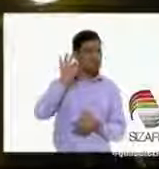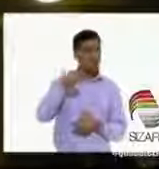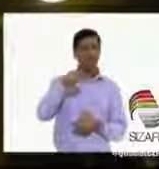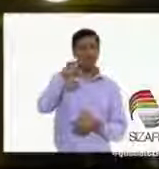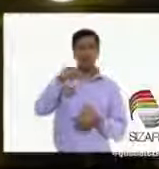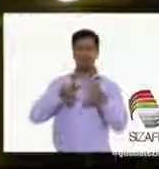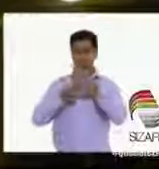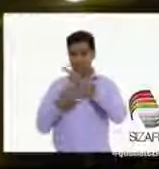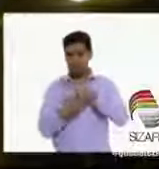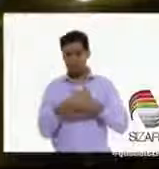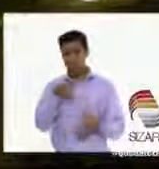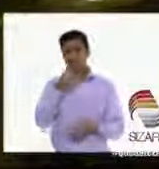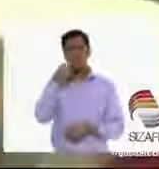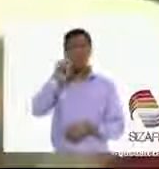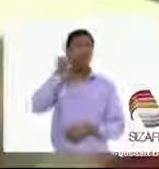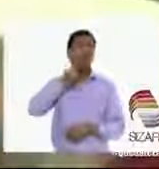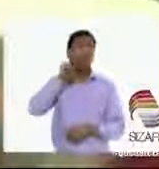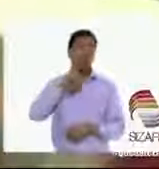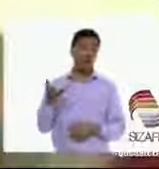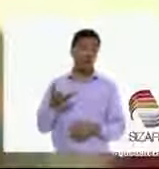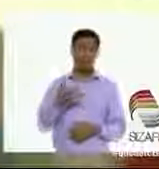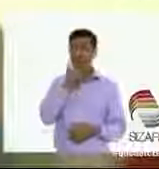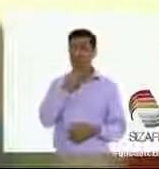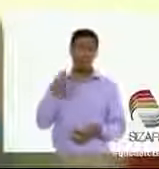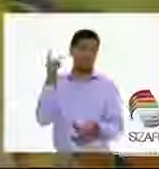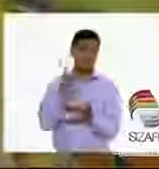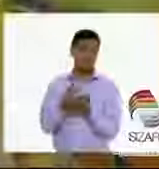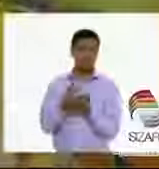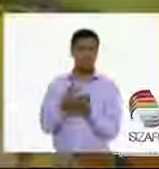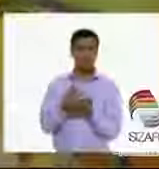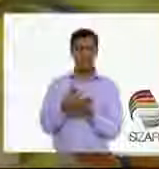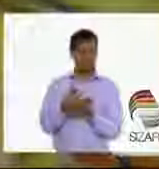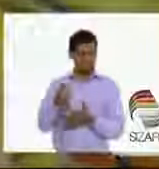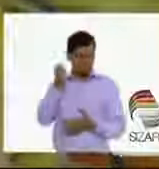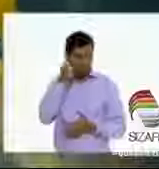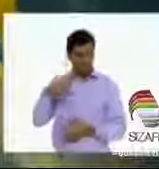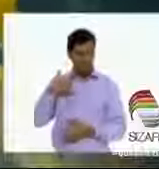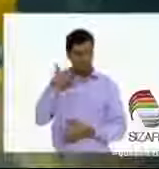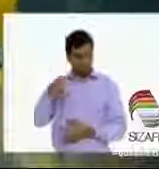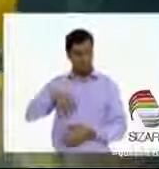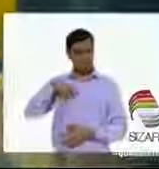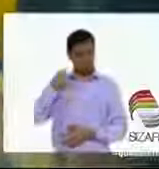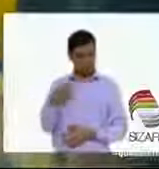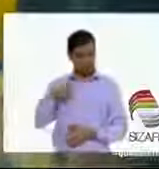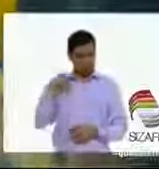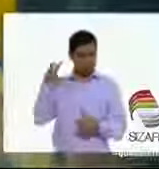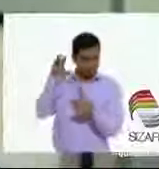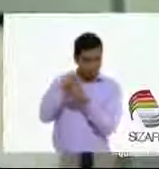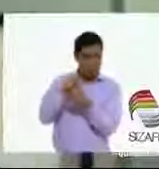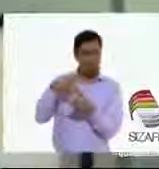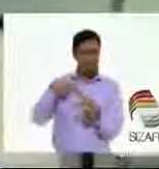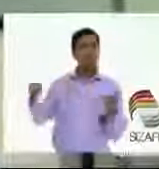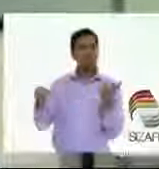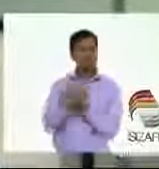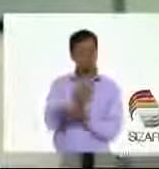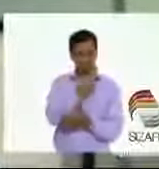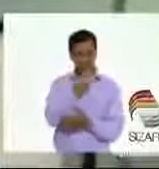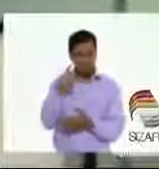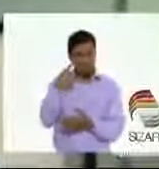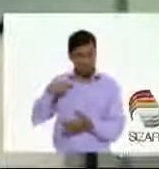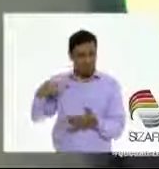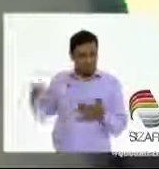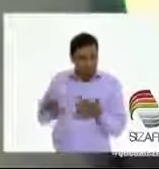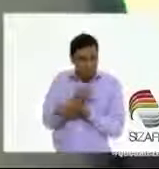mujer. Entonces decidí estudiar ingeniería. Siento que ha sido una de las mejores decisiones que he tomado. Ahora